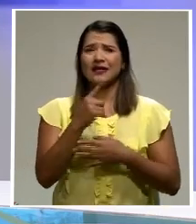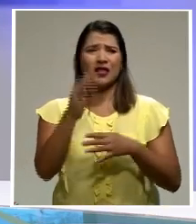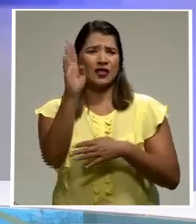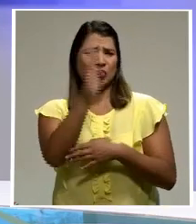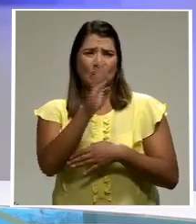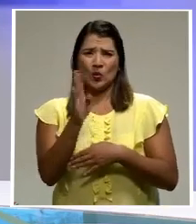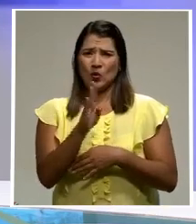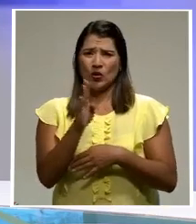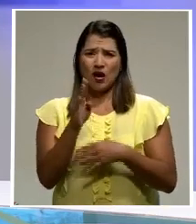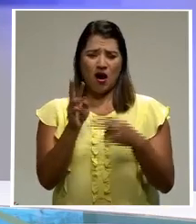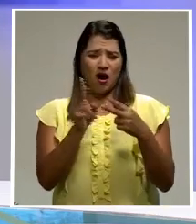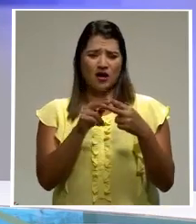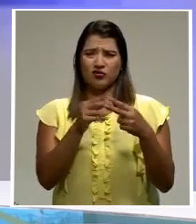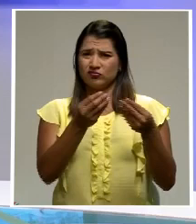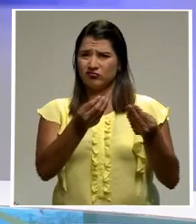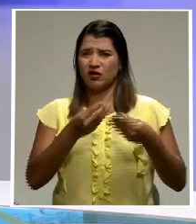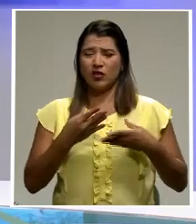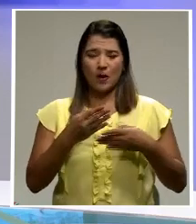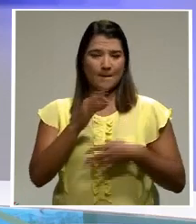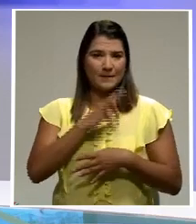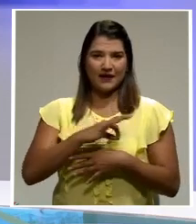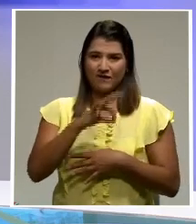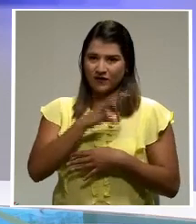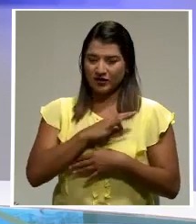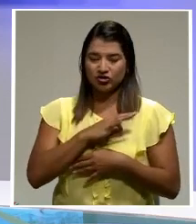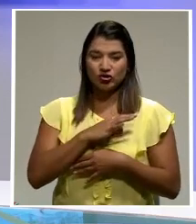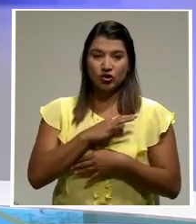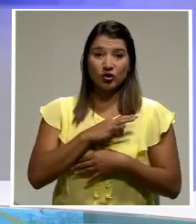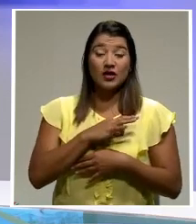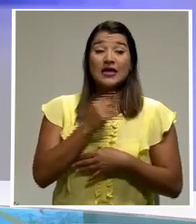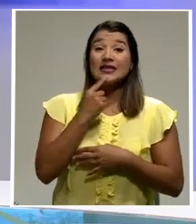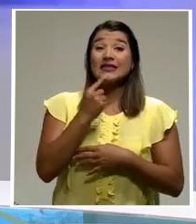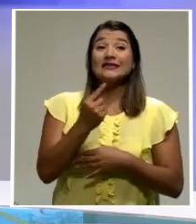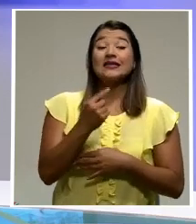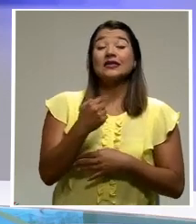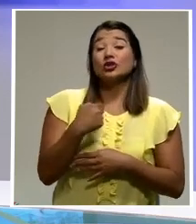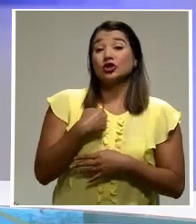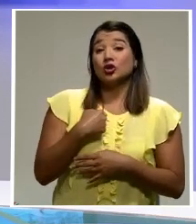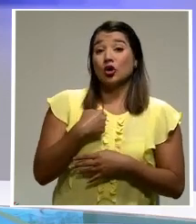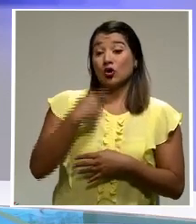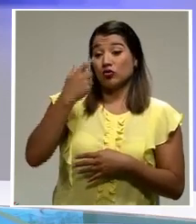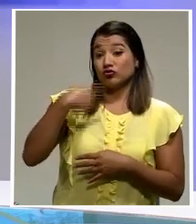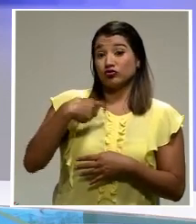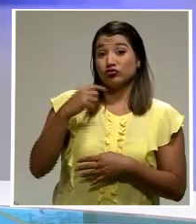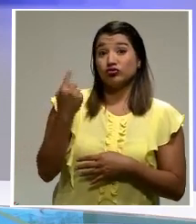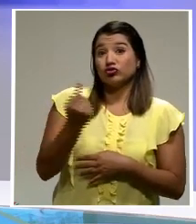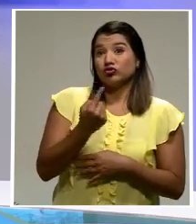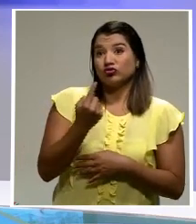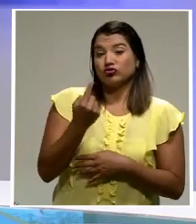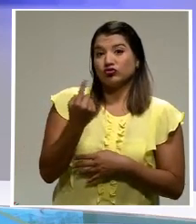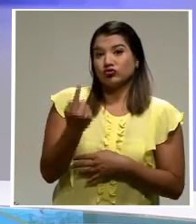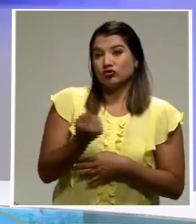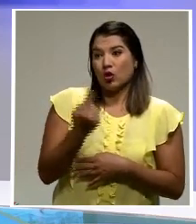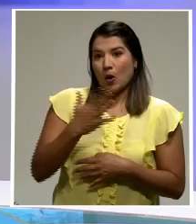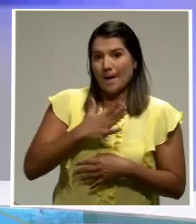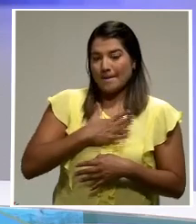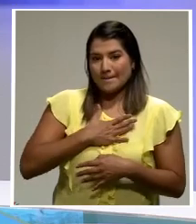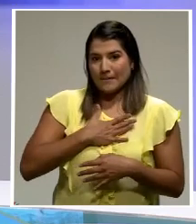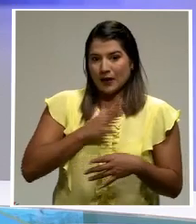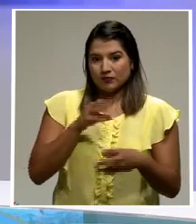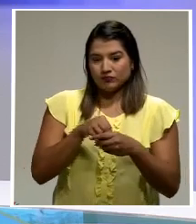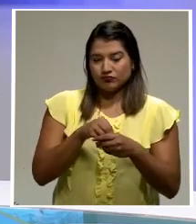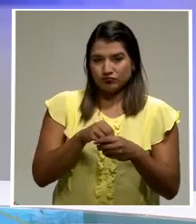beneficiado, que en esa causa se certificó que él solo figuraba como denunciado. El ex magistrado